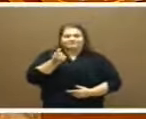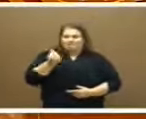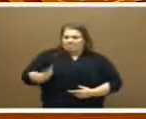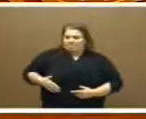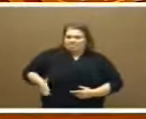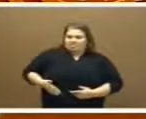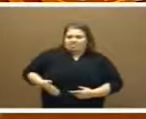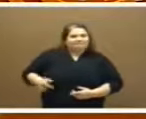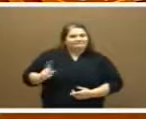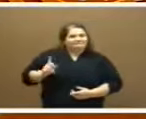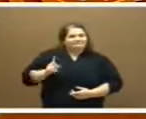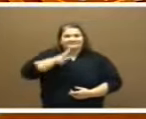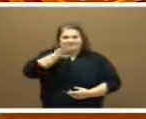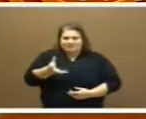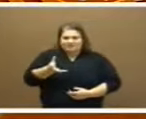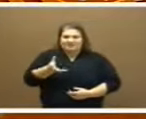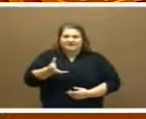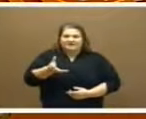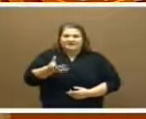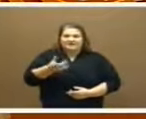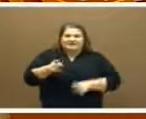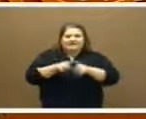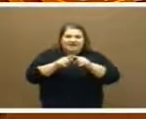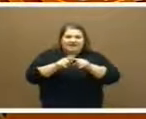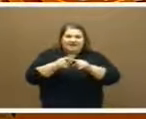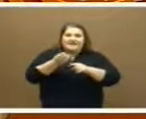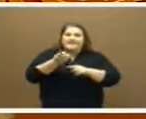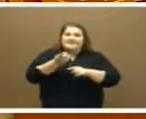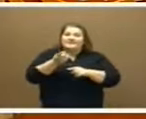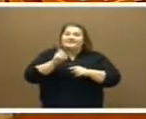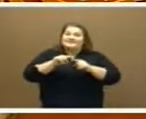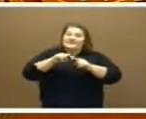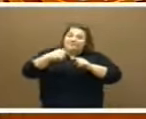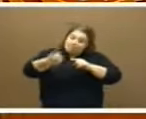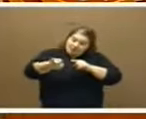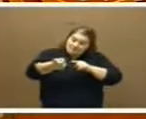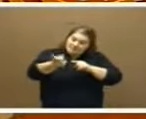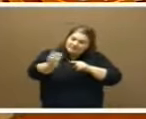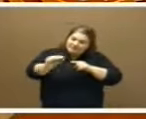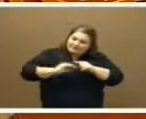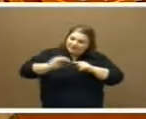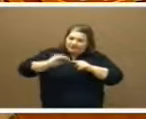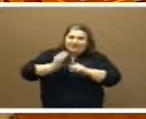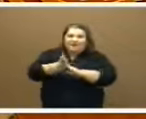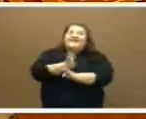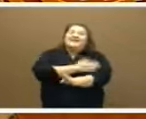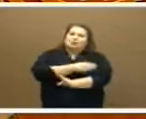bolsillo desde el momento en el que se prorrogotearon las posteriores. Es decir, ahora mismo